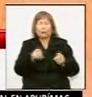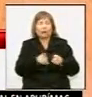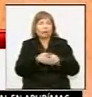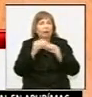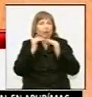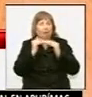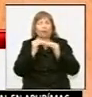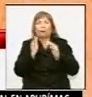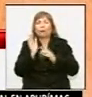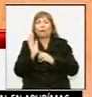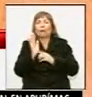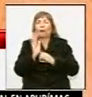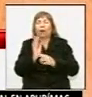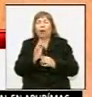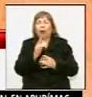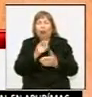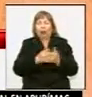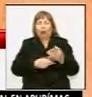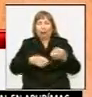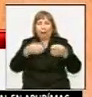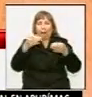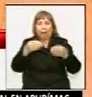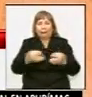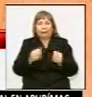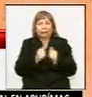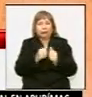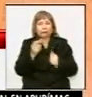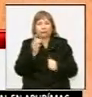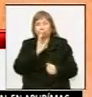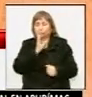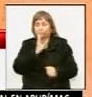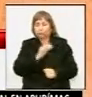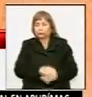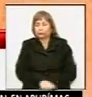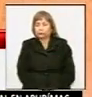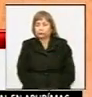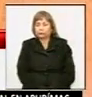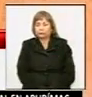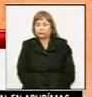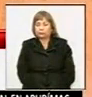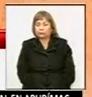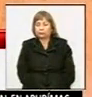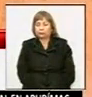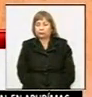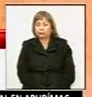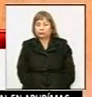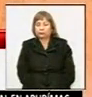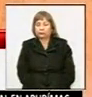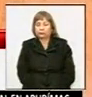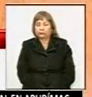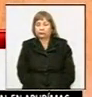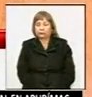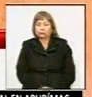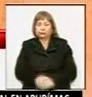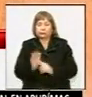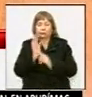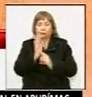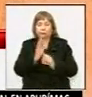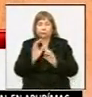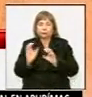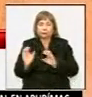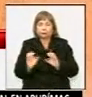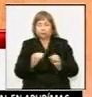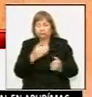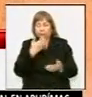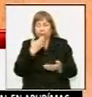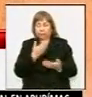se demuestre que verdaderamente no solo hablamos, sino también tenemos que demostramos con acciones.